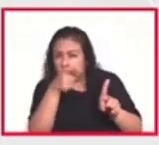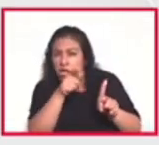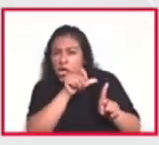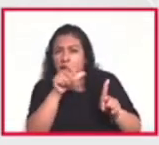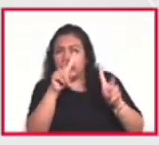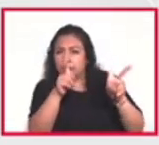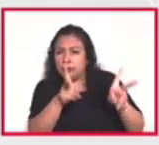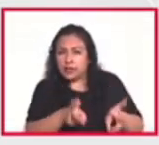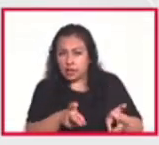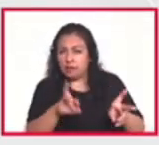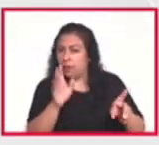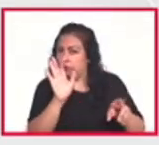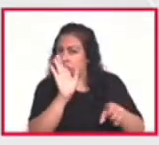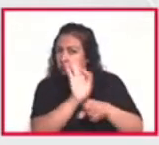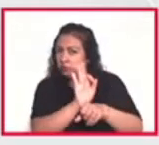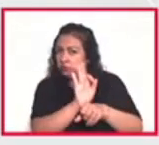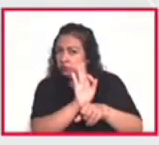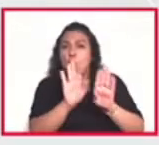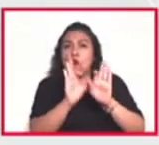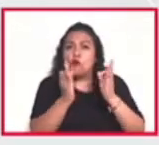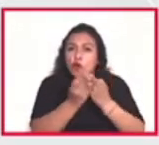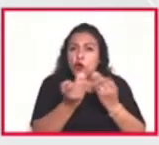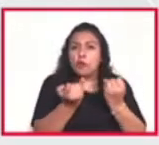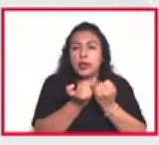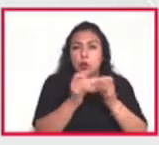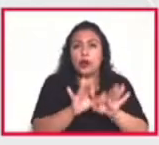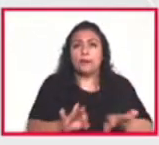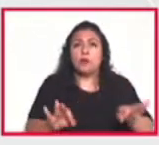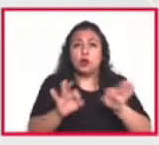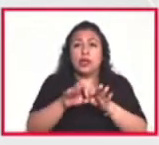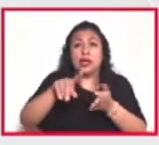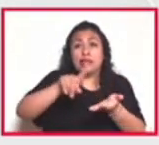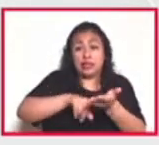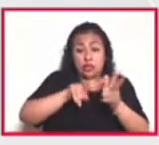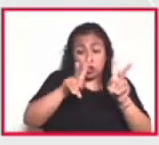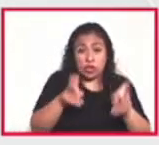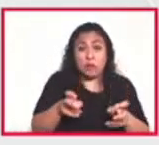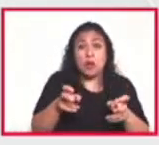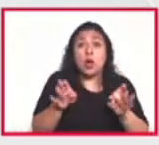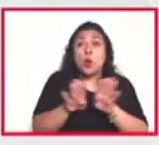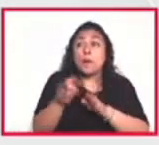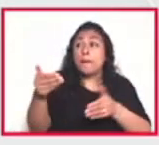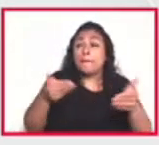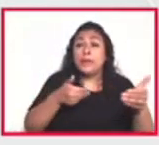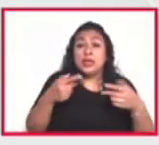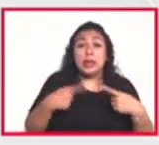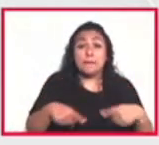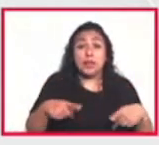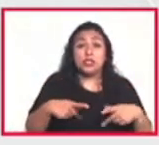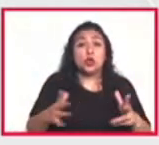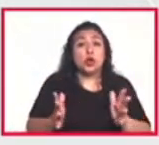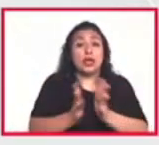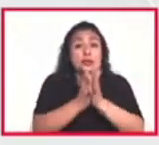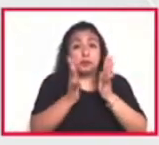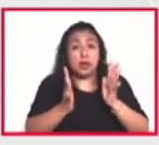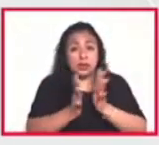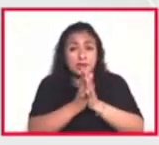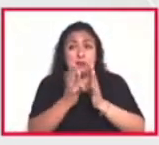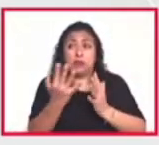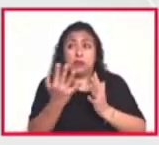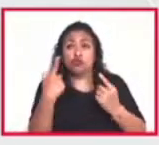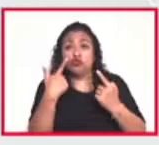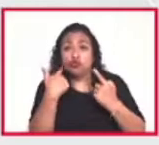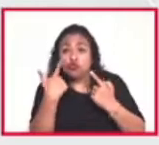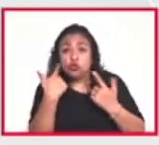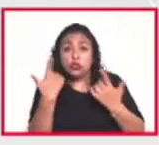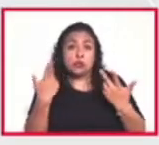contenidos y en los formatos. Y detrás de los contenidos, en la demanda del público, en la participación de los espectadores, de los